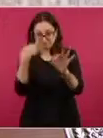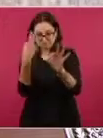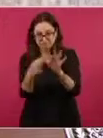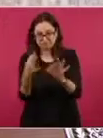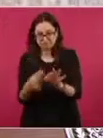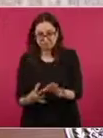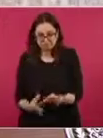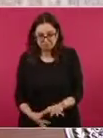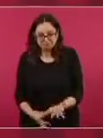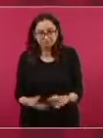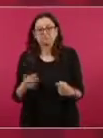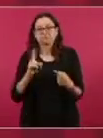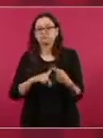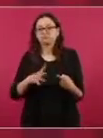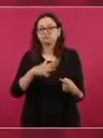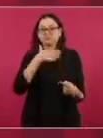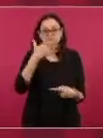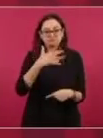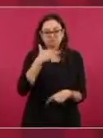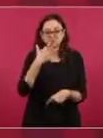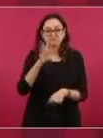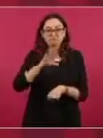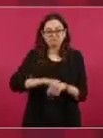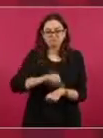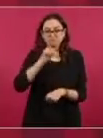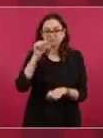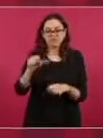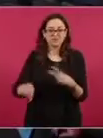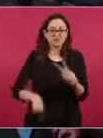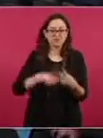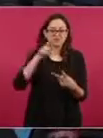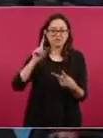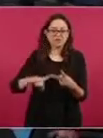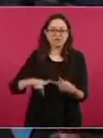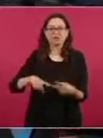cero corrupción, cero impunidad,